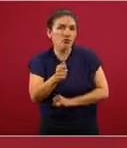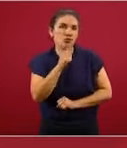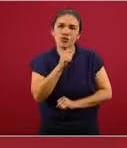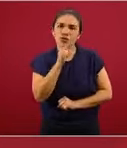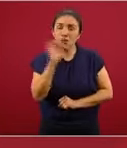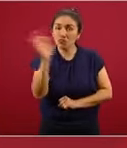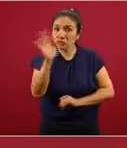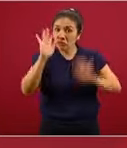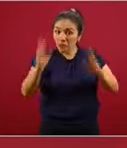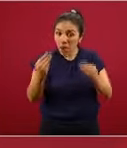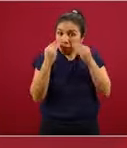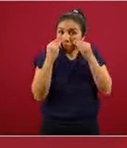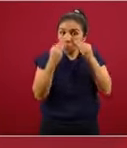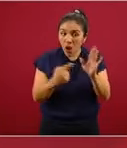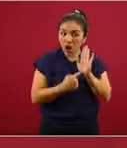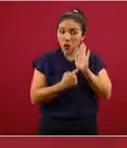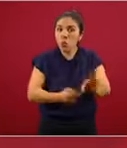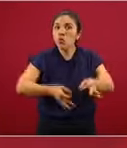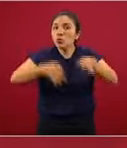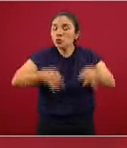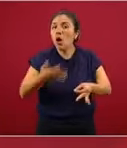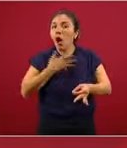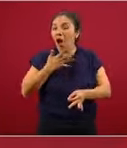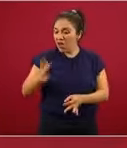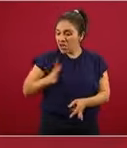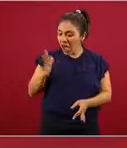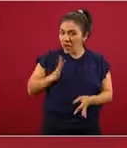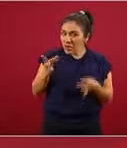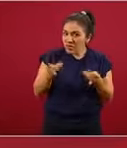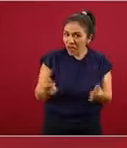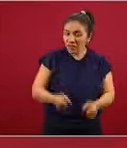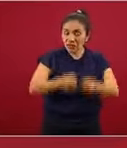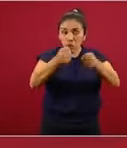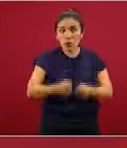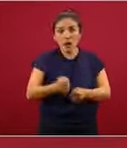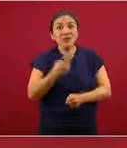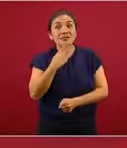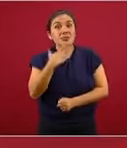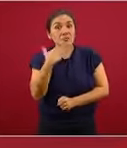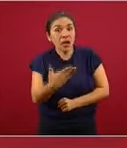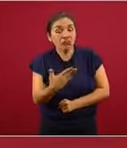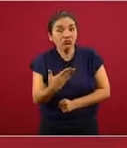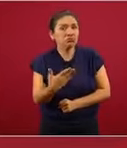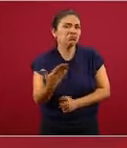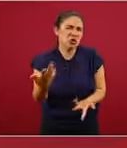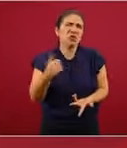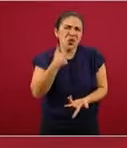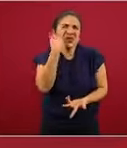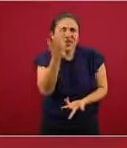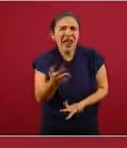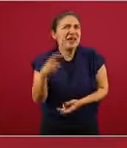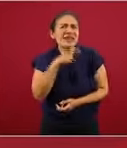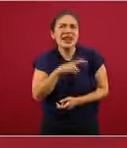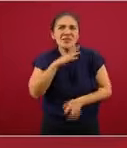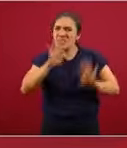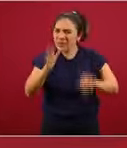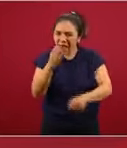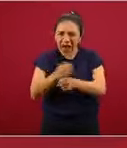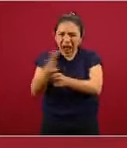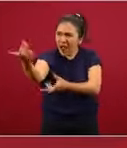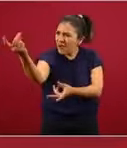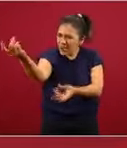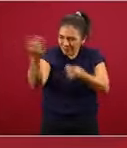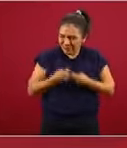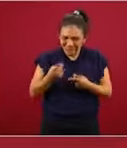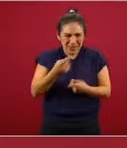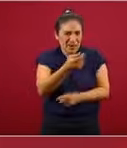haya demostrado tener calidad, seguridad y eficacia. Por más que uno quisiera tener la vacuna ya, si